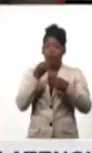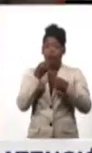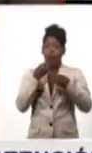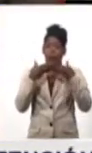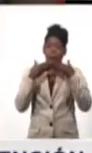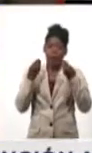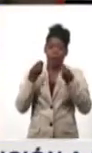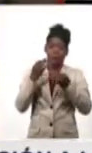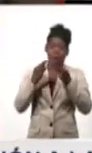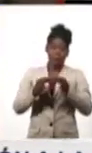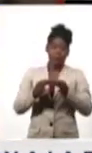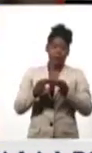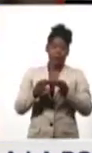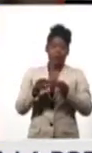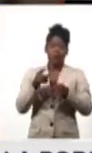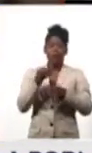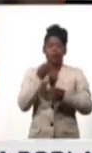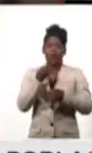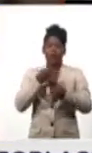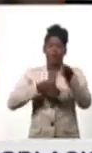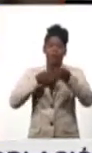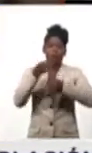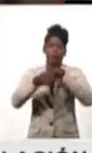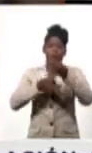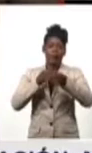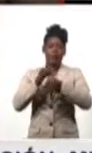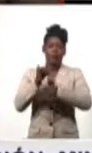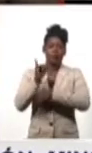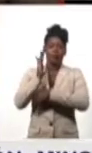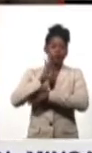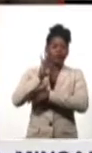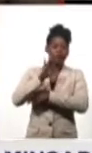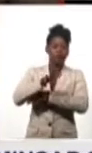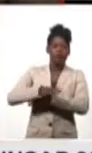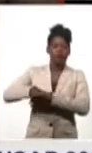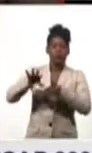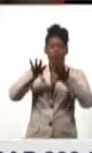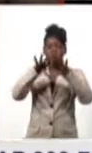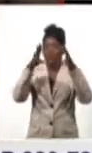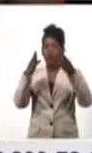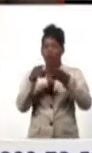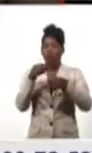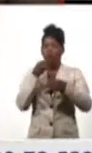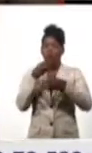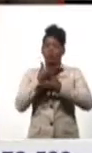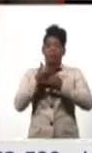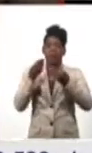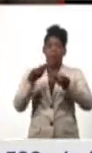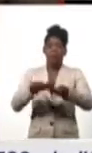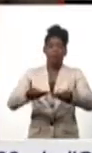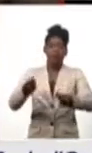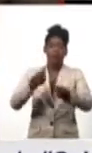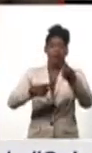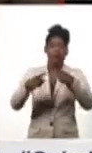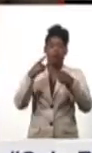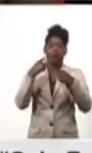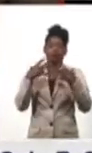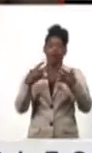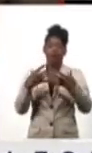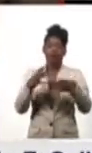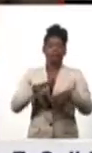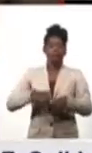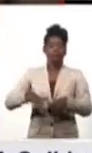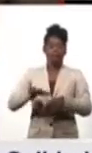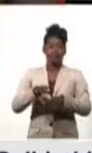hablabas de la contaminación. La contaminación es otra causa de pérdida de biodiversidad muy importante. Es un factor decisivo. Decisivo